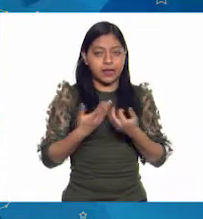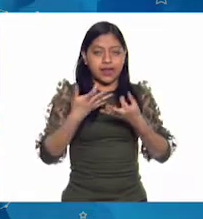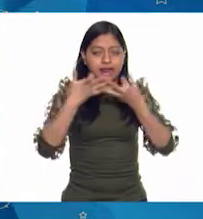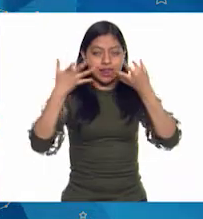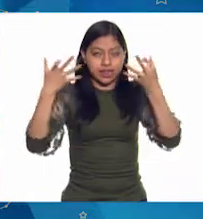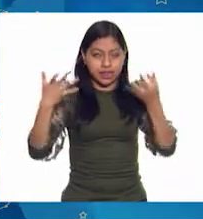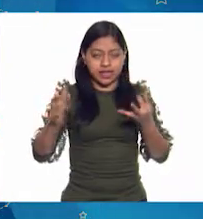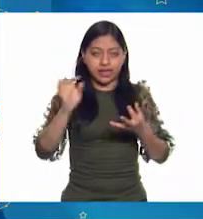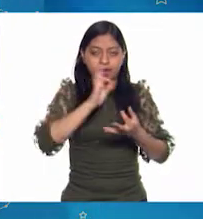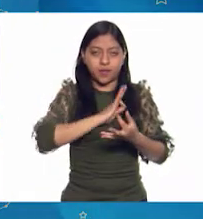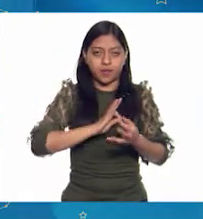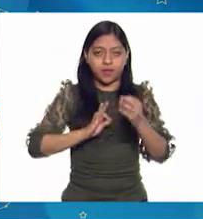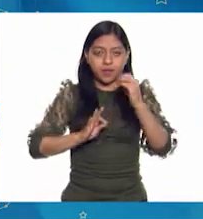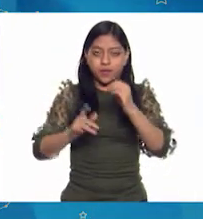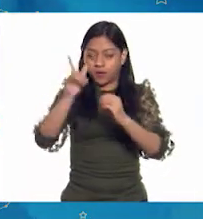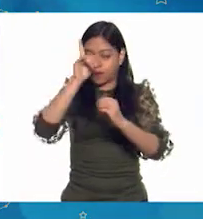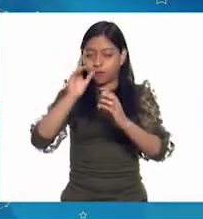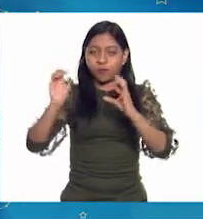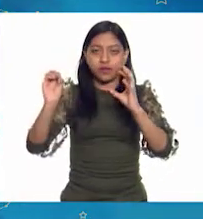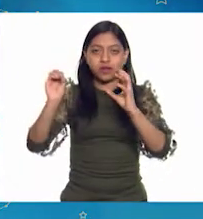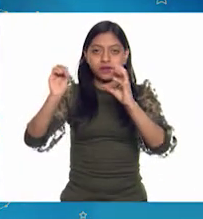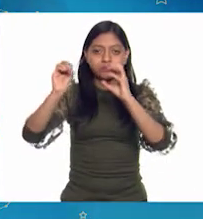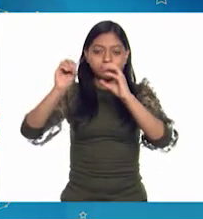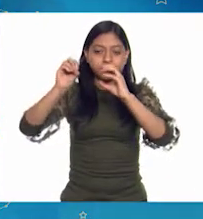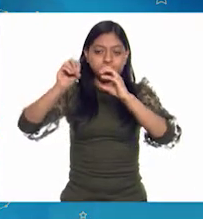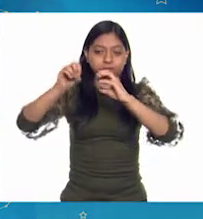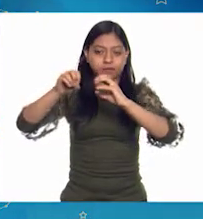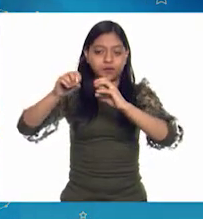la luna dando lugar a un eclipse lunar.